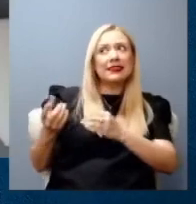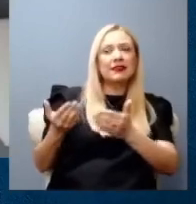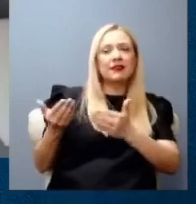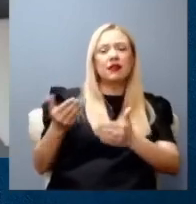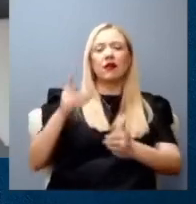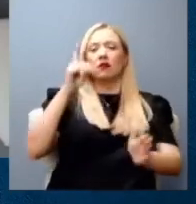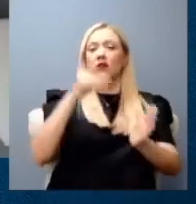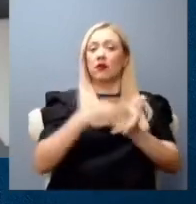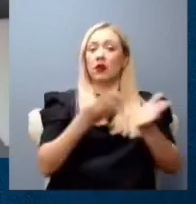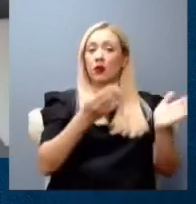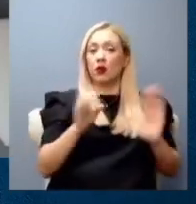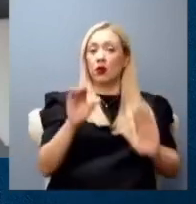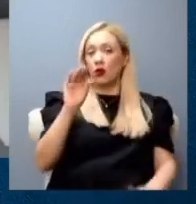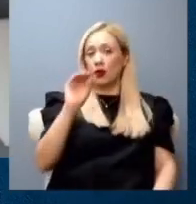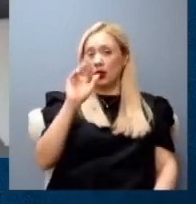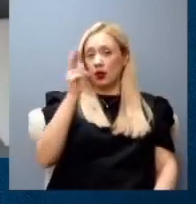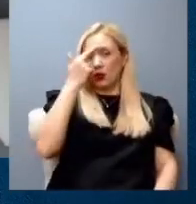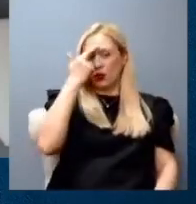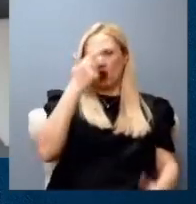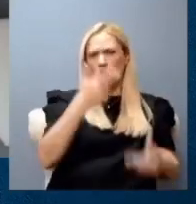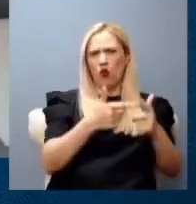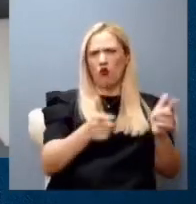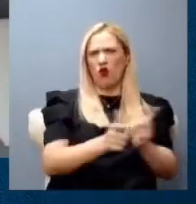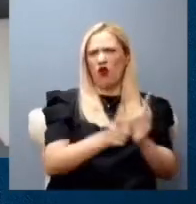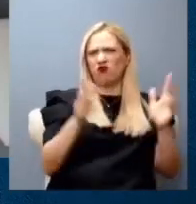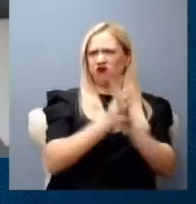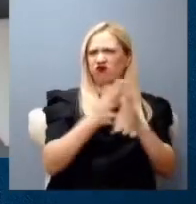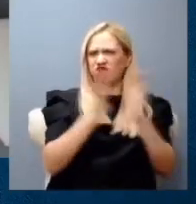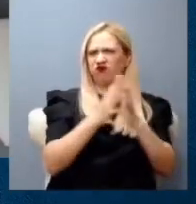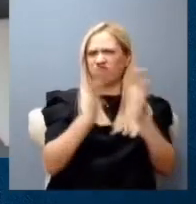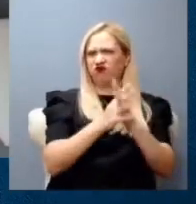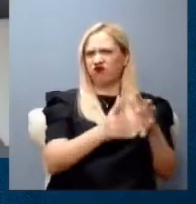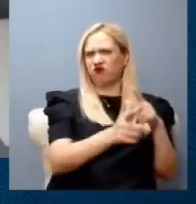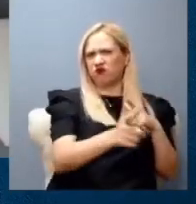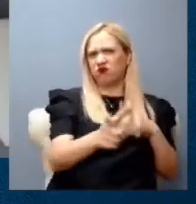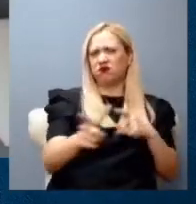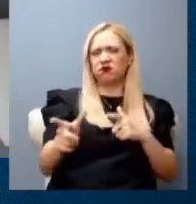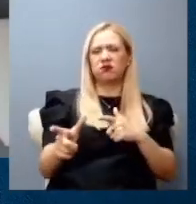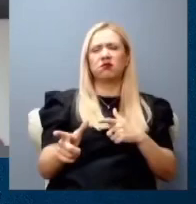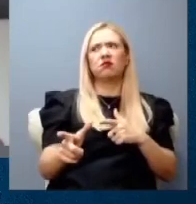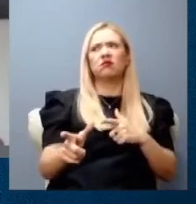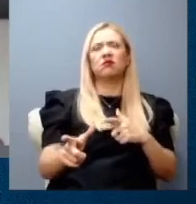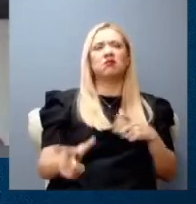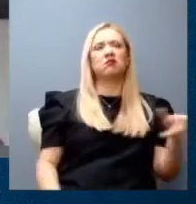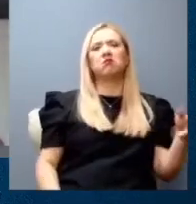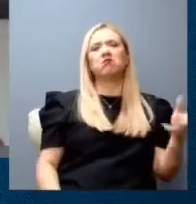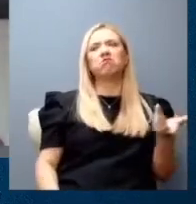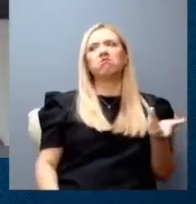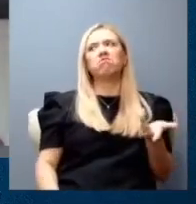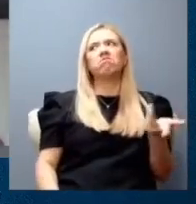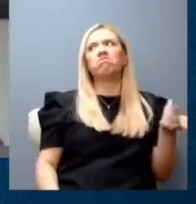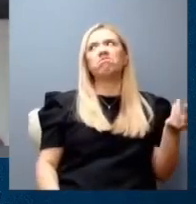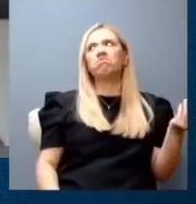90 con una serie de grupos guerrilleros no incluyeron, digamos, un